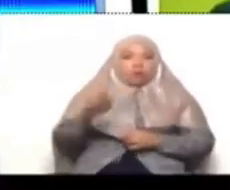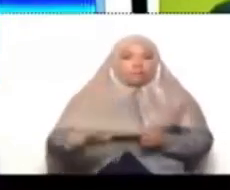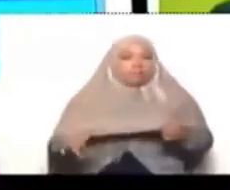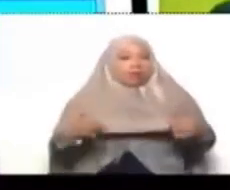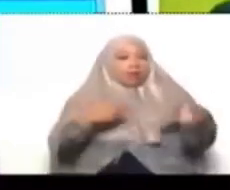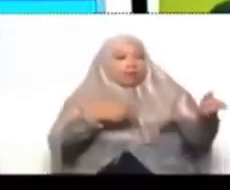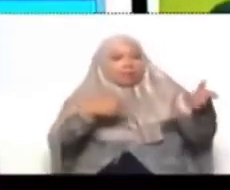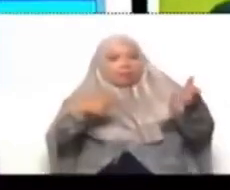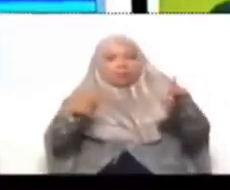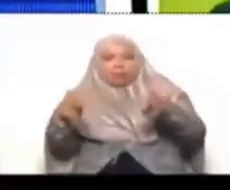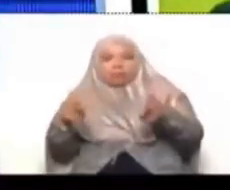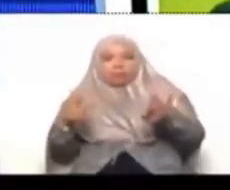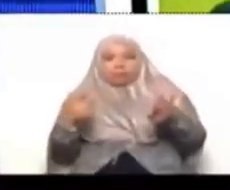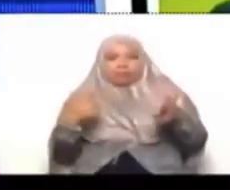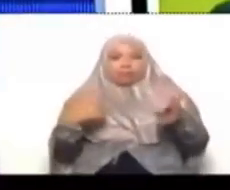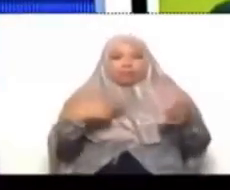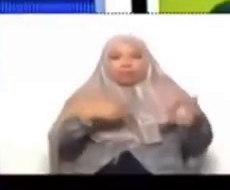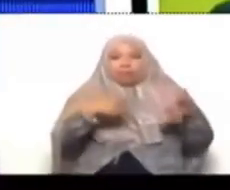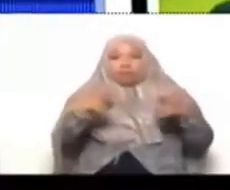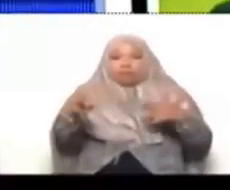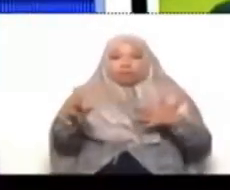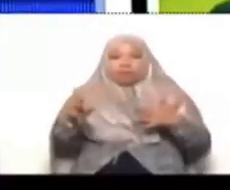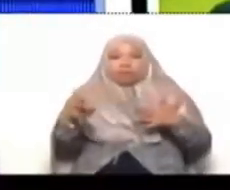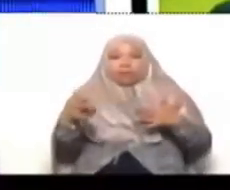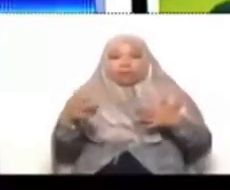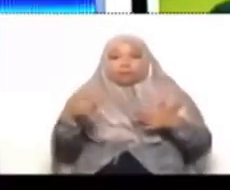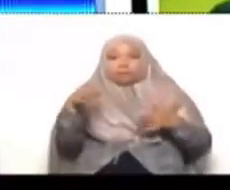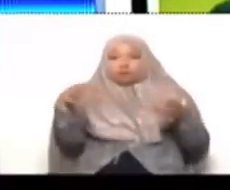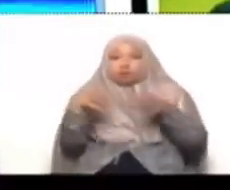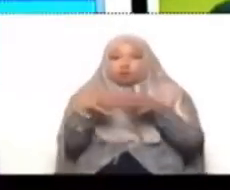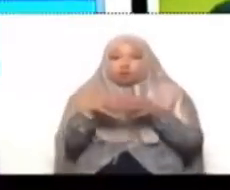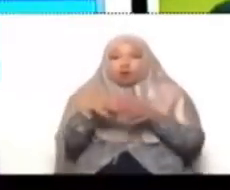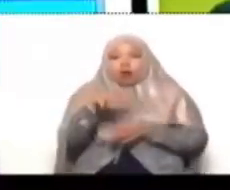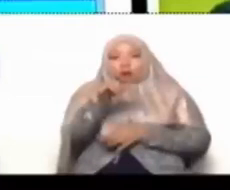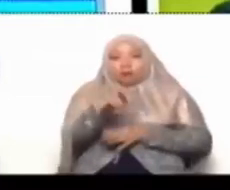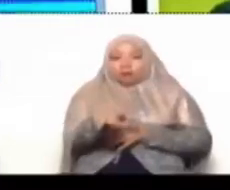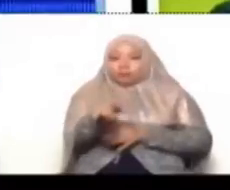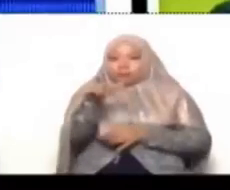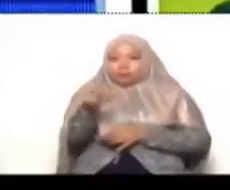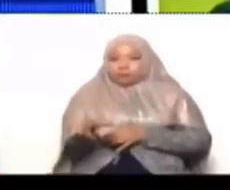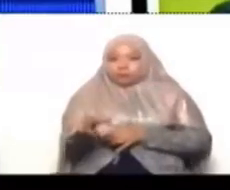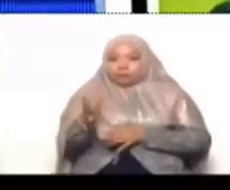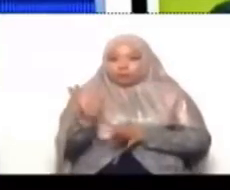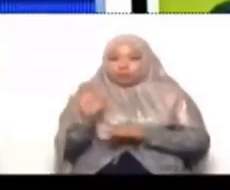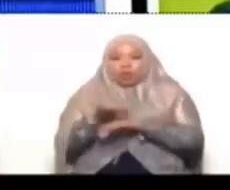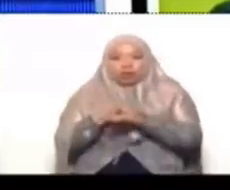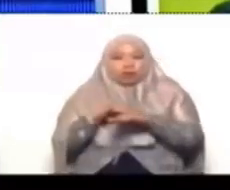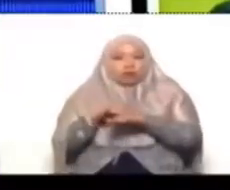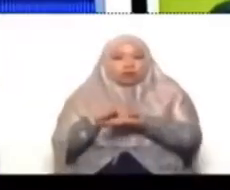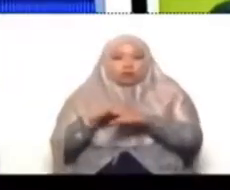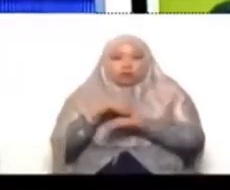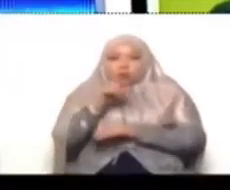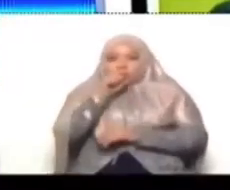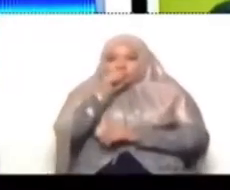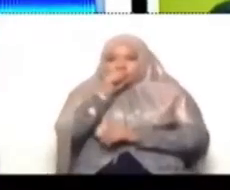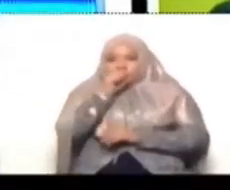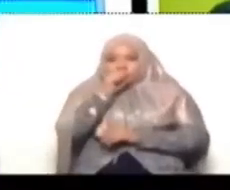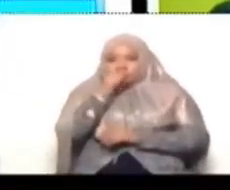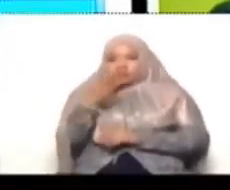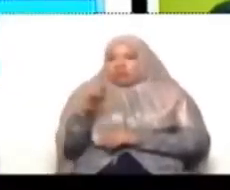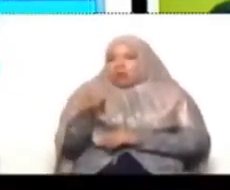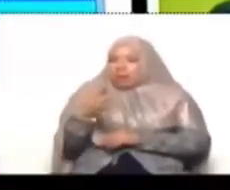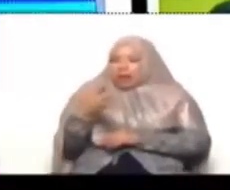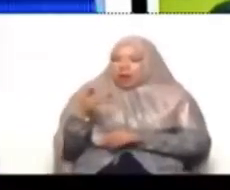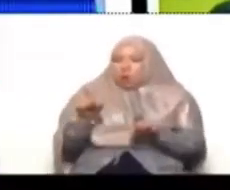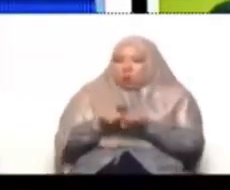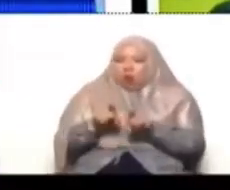Él salió, caminó media cuadra, disparó y asesinó a un grupo de personas. A mí no me extrañaría, disculpe querido embajador, de que algo similar